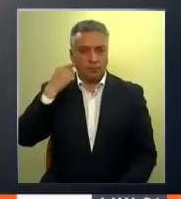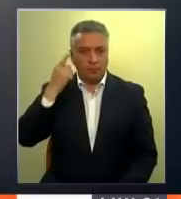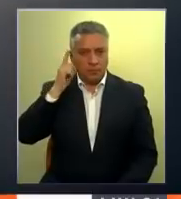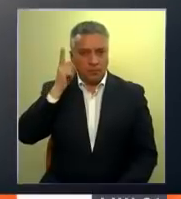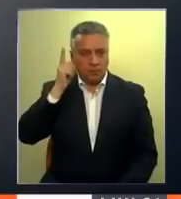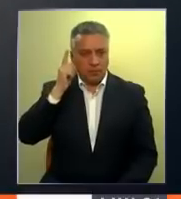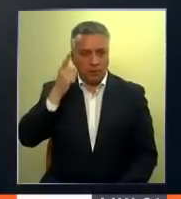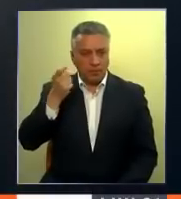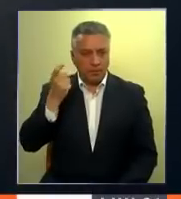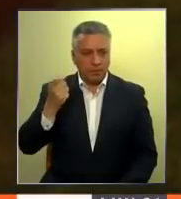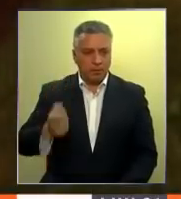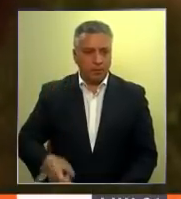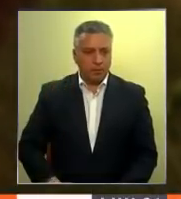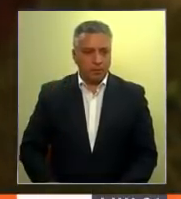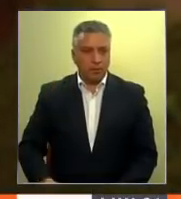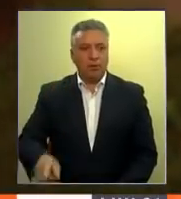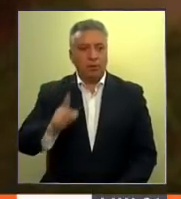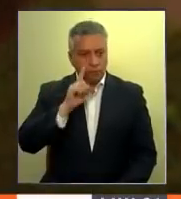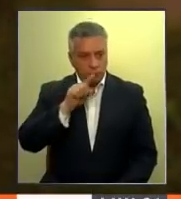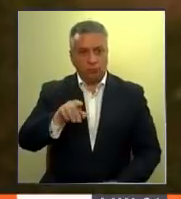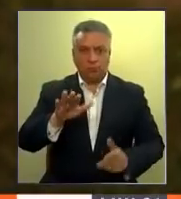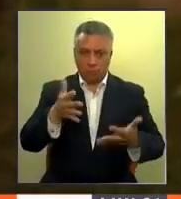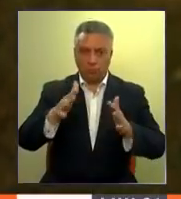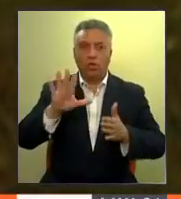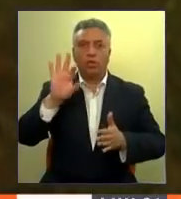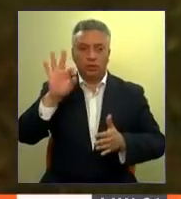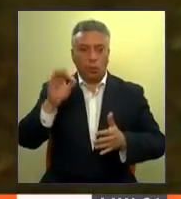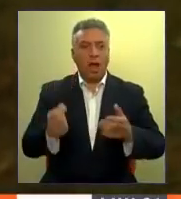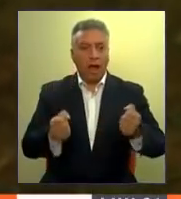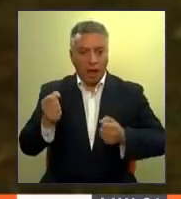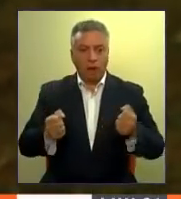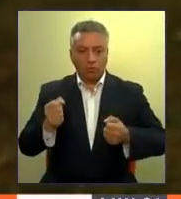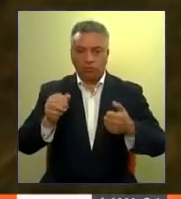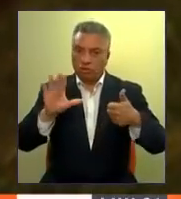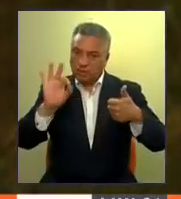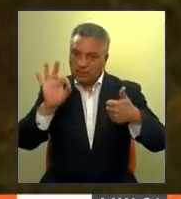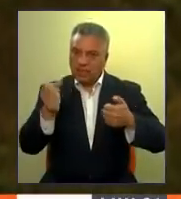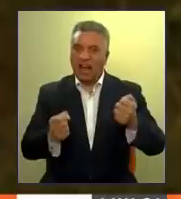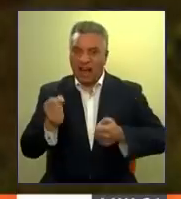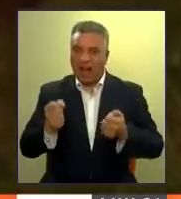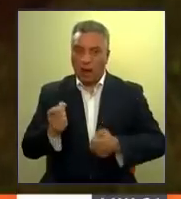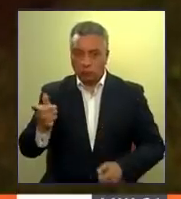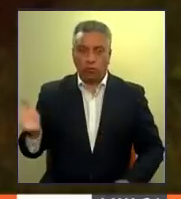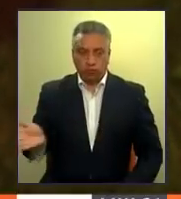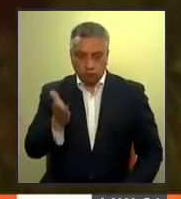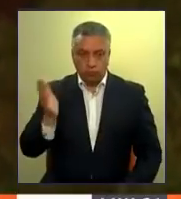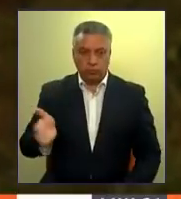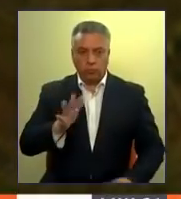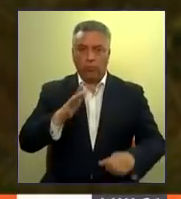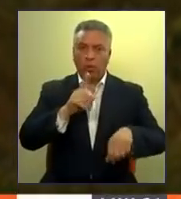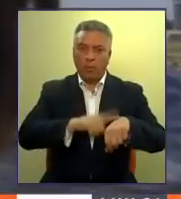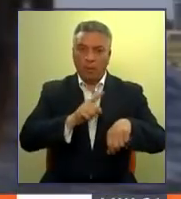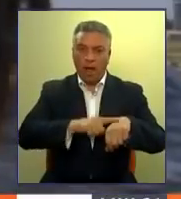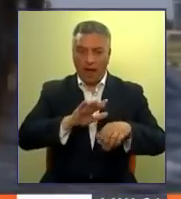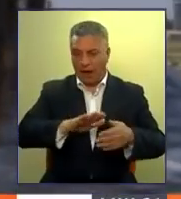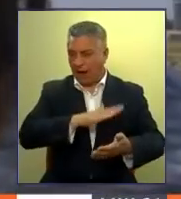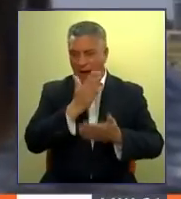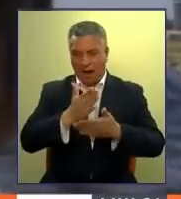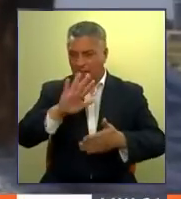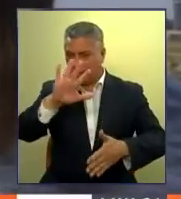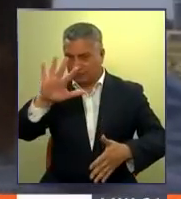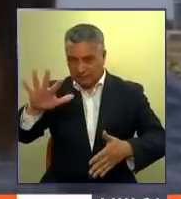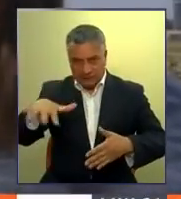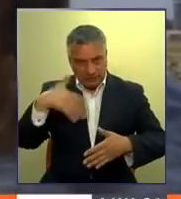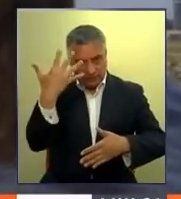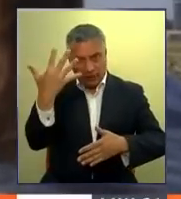son 50 autos 60 autos por lo menos y están hasta las 5 y media de la mañana y no